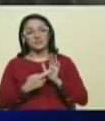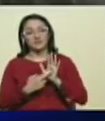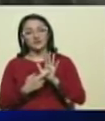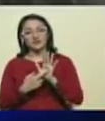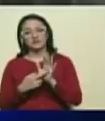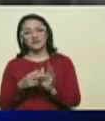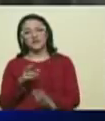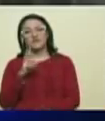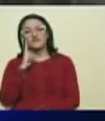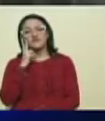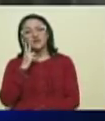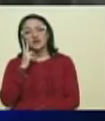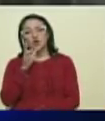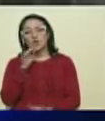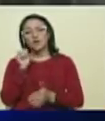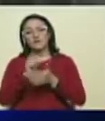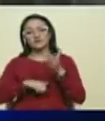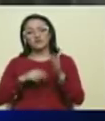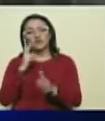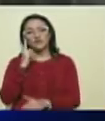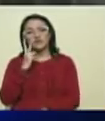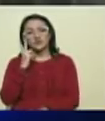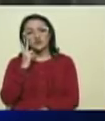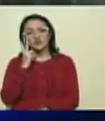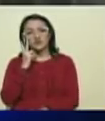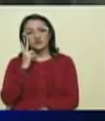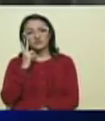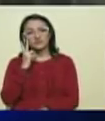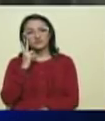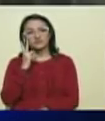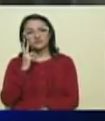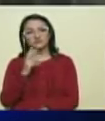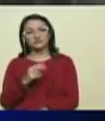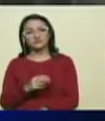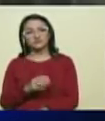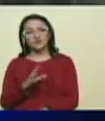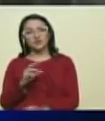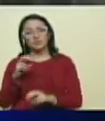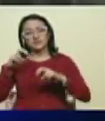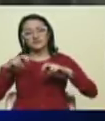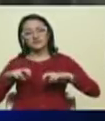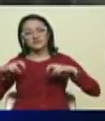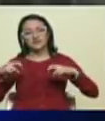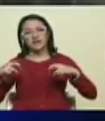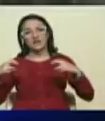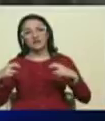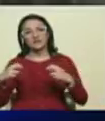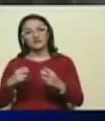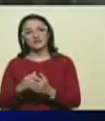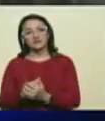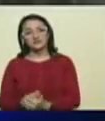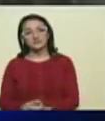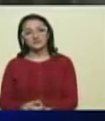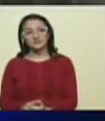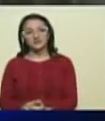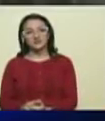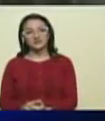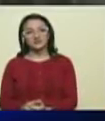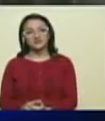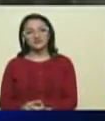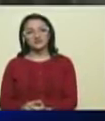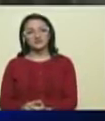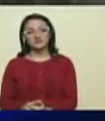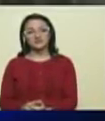botella de vino sin vino o un tintero sin tinta y con vinagre. Todo para que se siente el sacrosanto tío